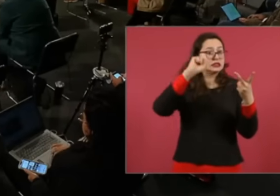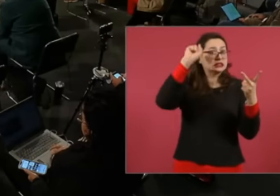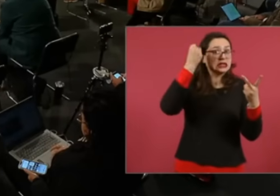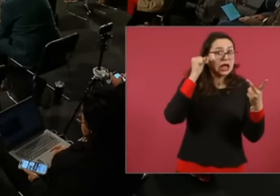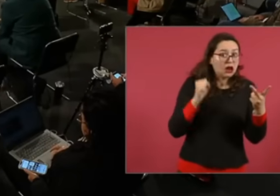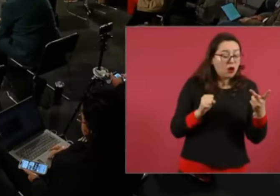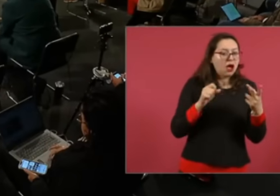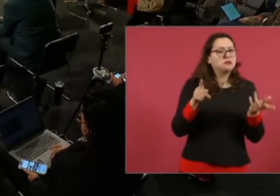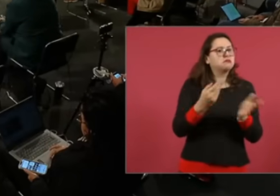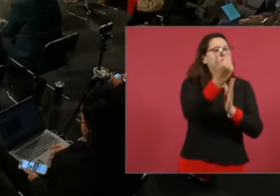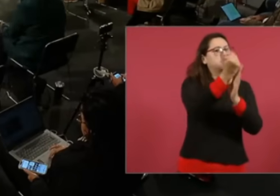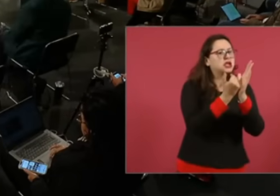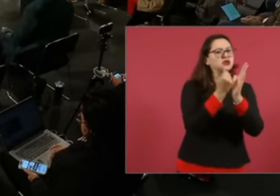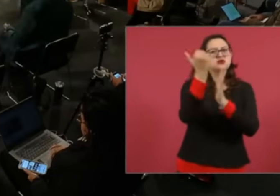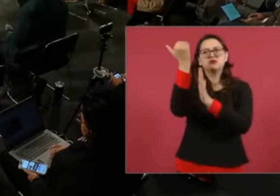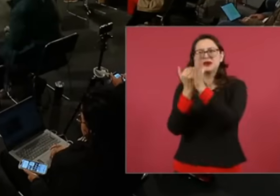Entonces es un fenómeno